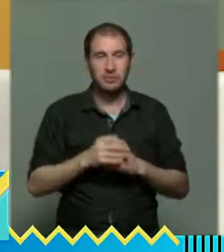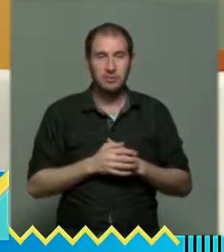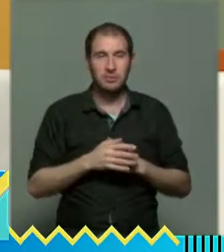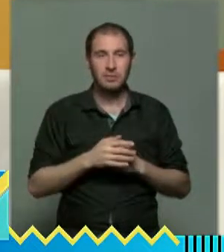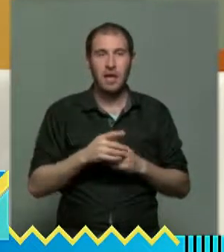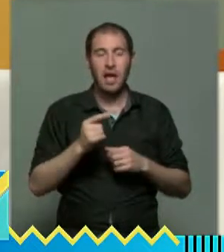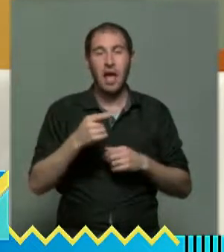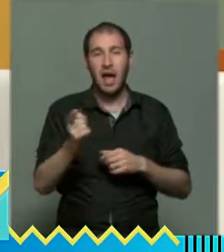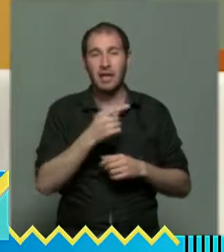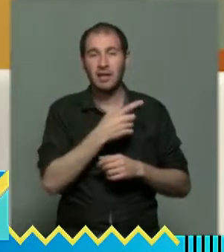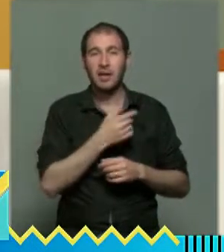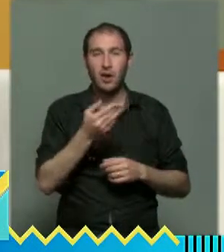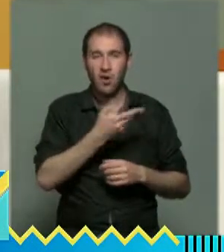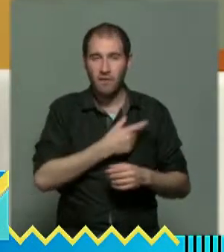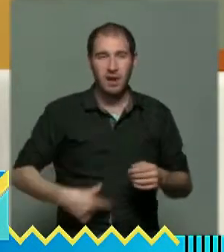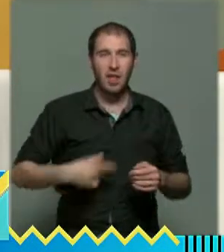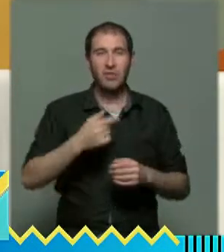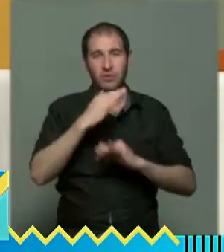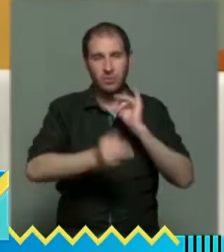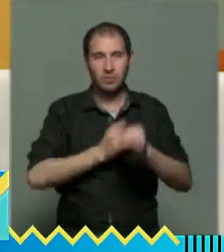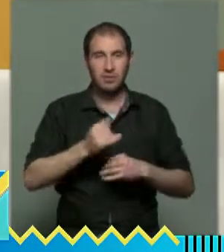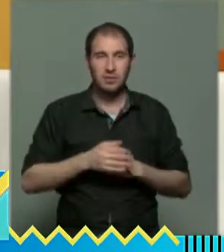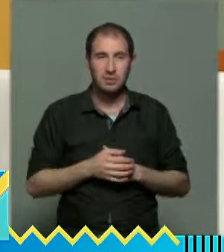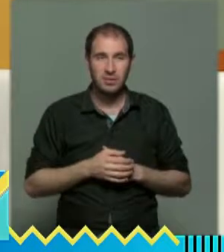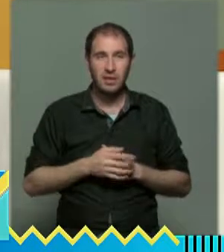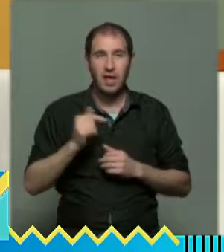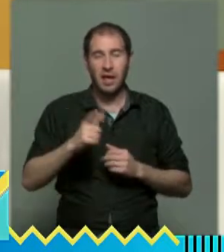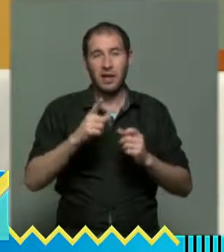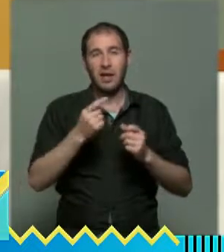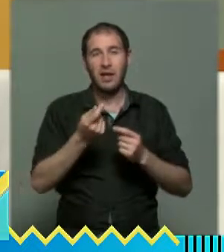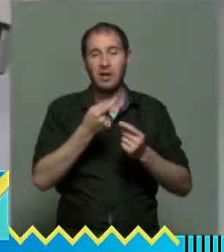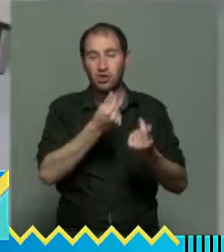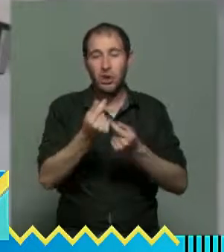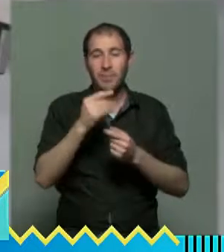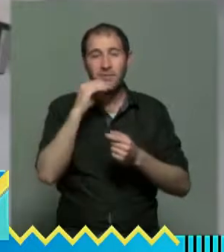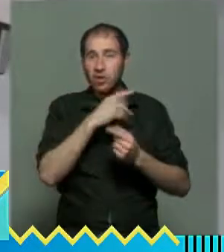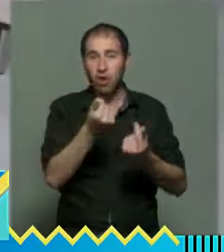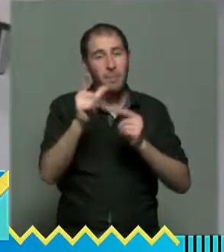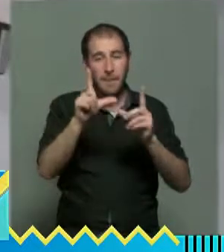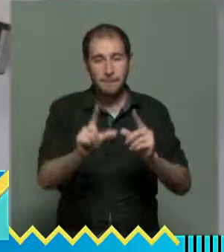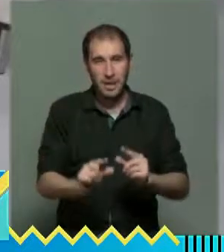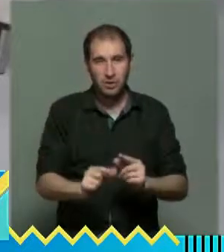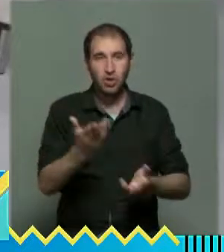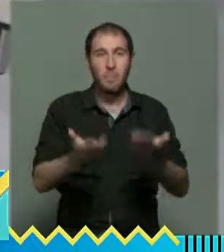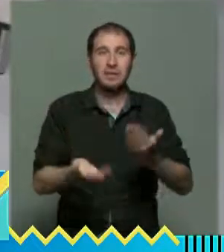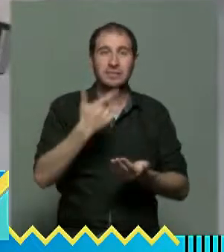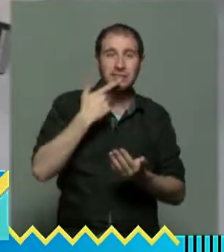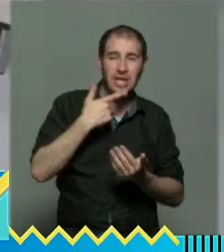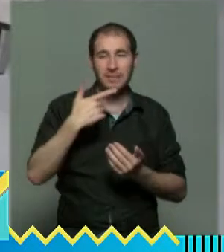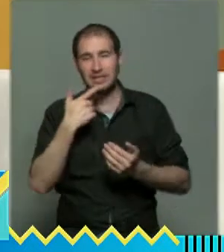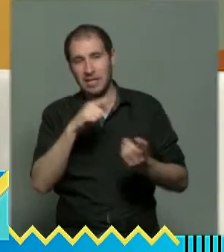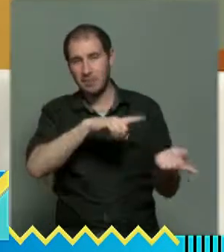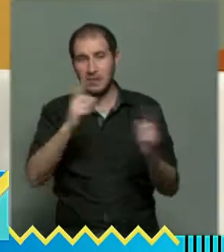corto del gobernador o el comentario, nos agarra con una baja del consumo de vino. Comparando septiembre a septiembre ha